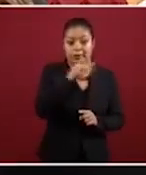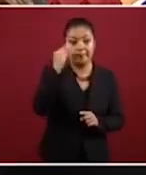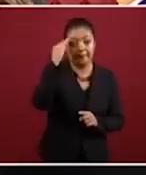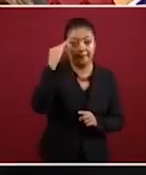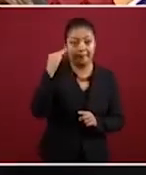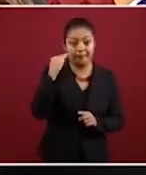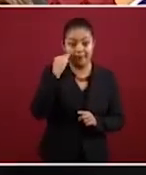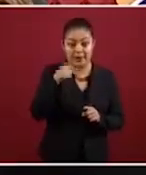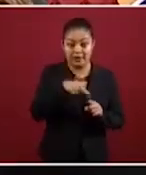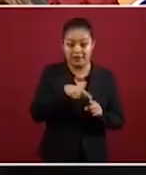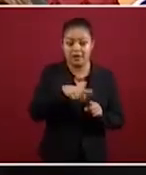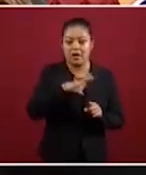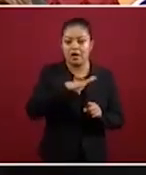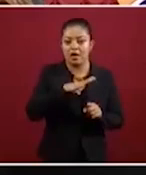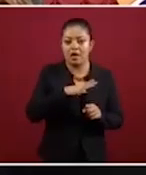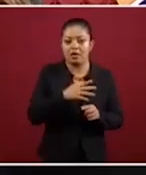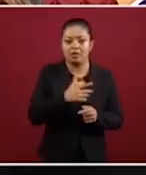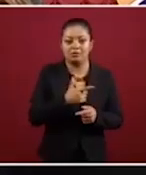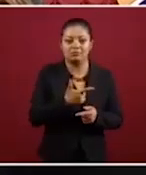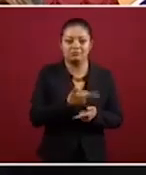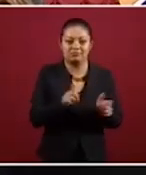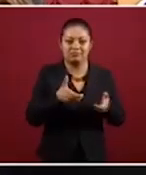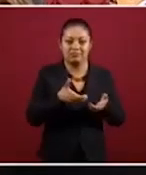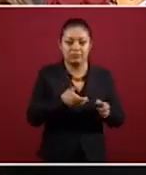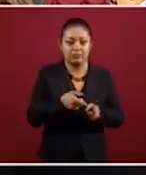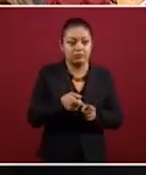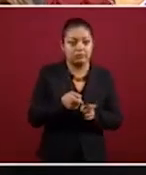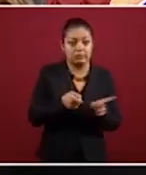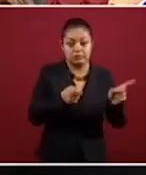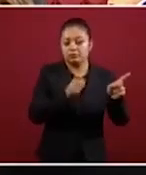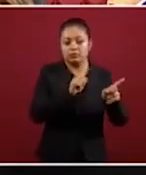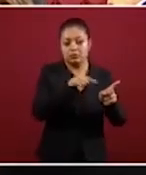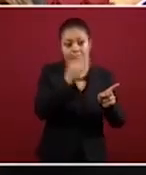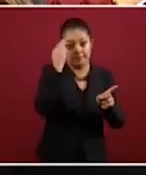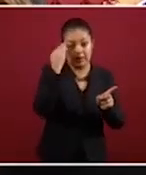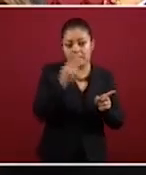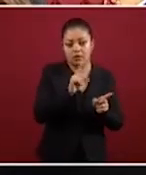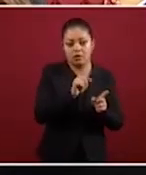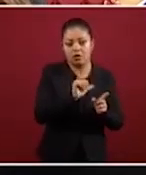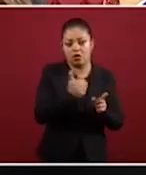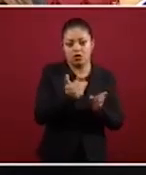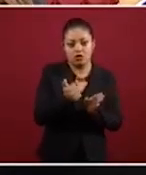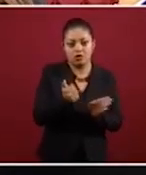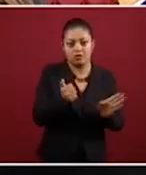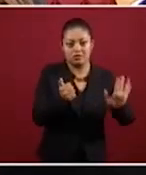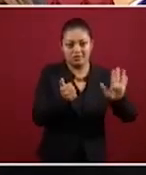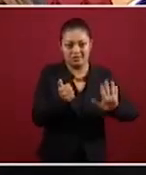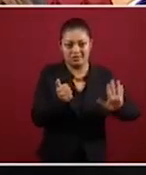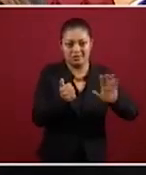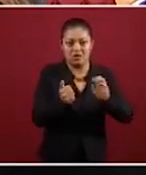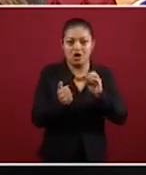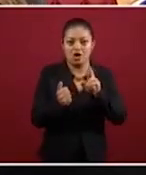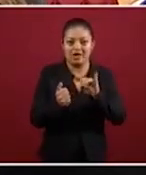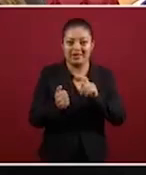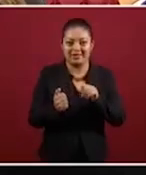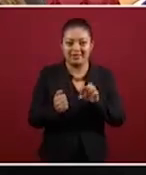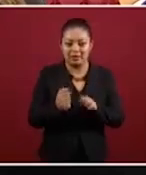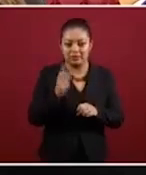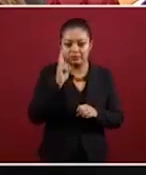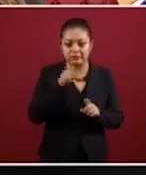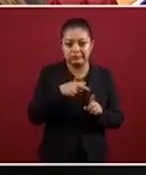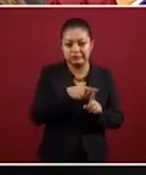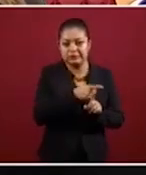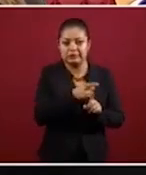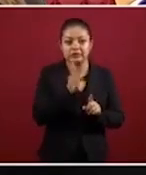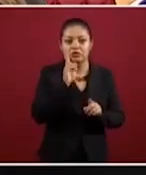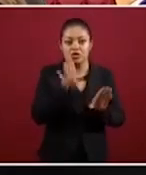un libramiento, no entra el tren a Mérida, entra por la parte oriente, que estamos viendo ahorita cómo entrar sin que estorbe el